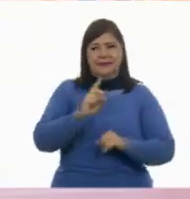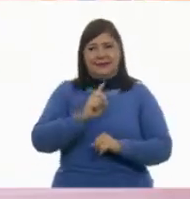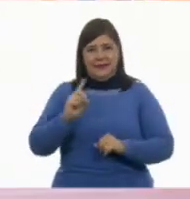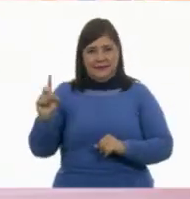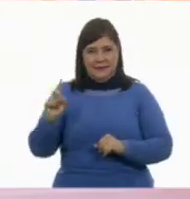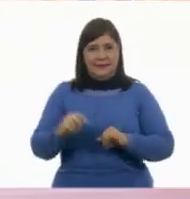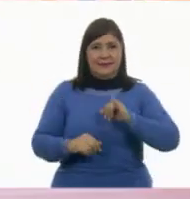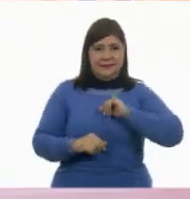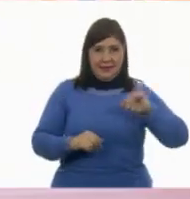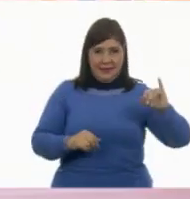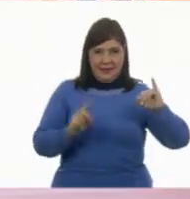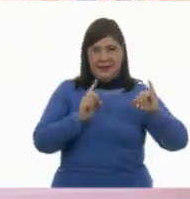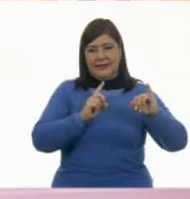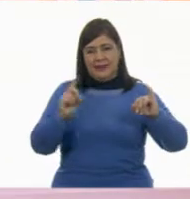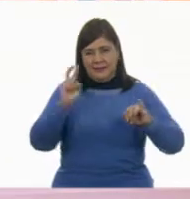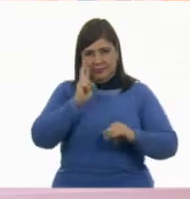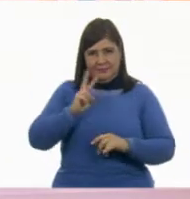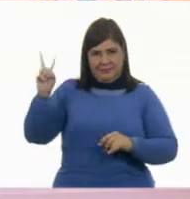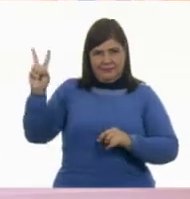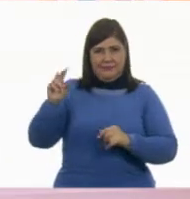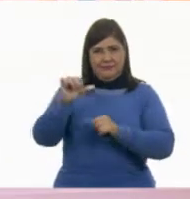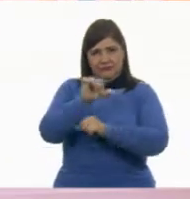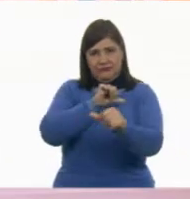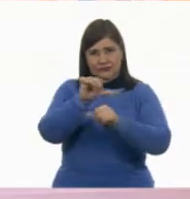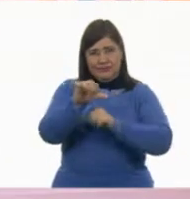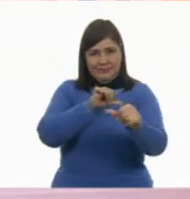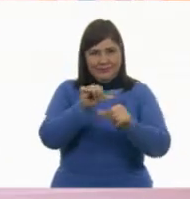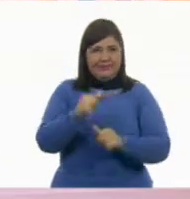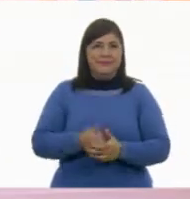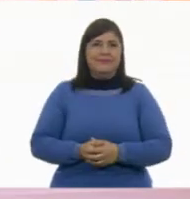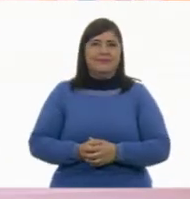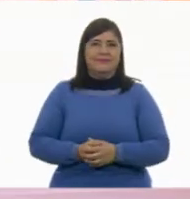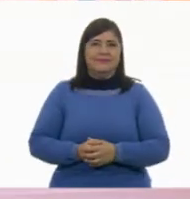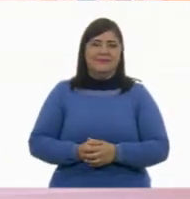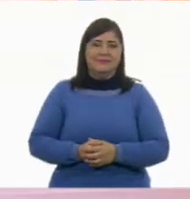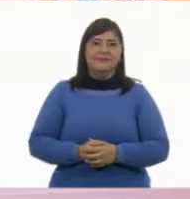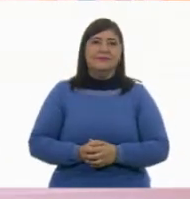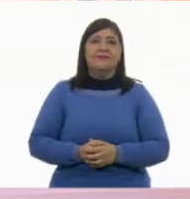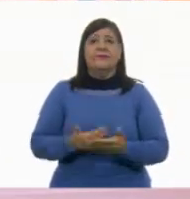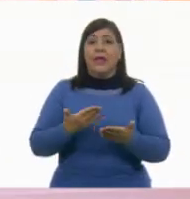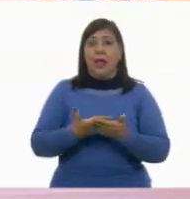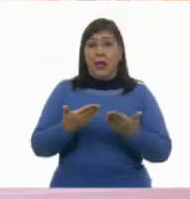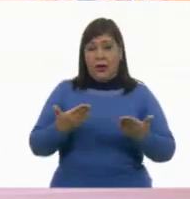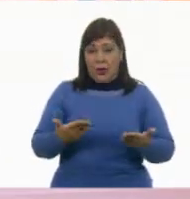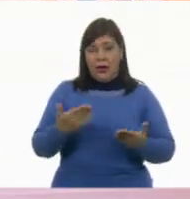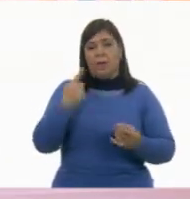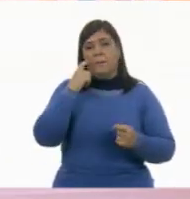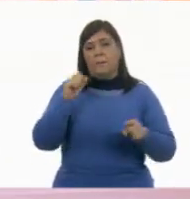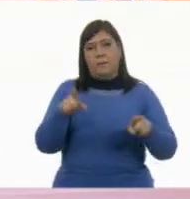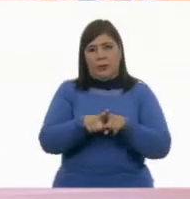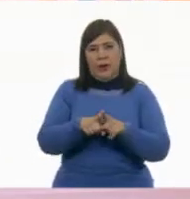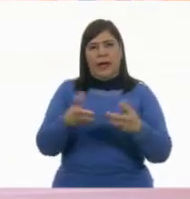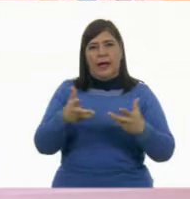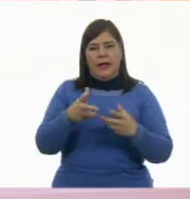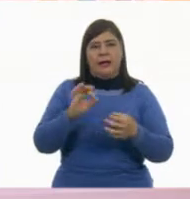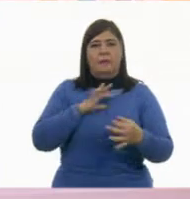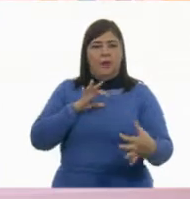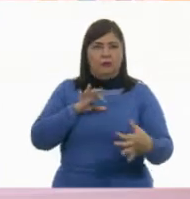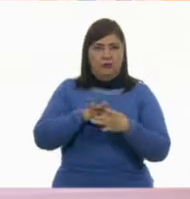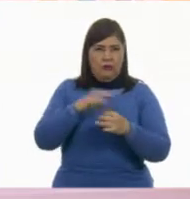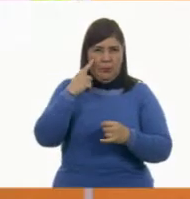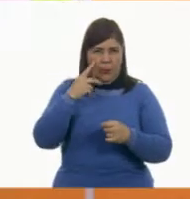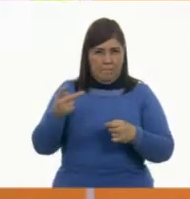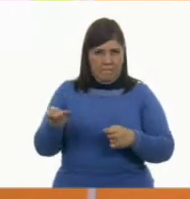derecha, izquierda, derecha, izquierda, derecha. Ahora vamos a hacer lo mismo, pero combinando con las piernas. Vamos